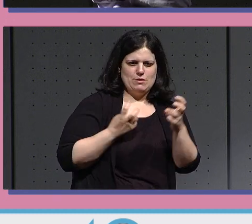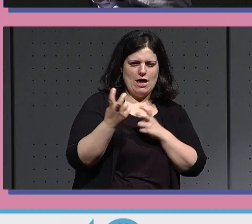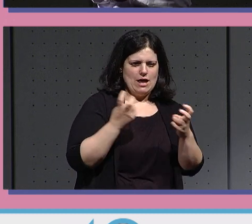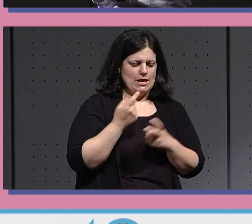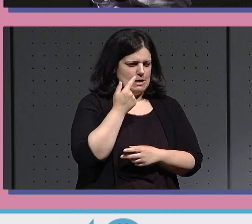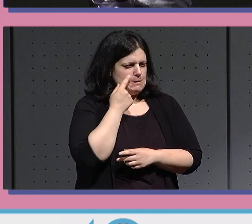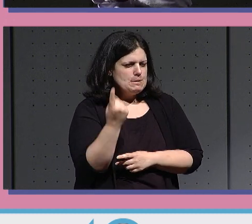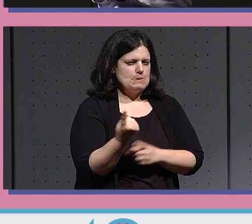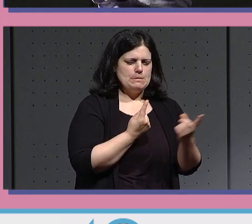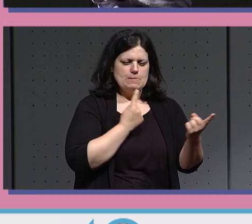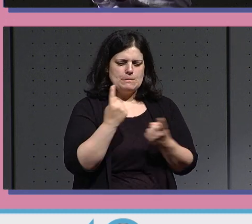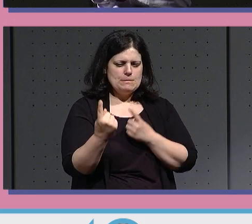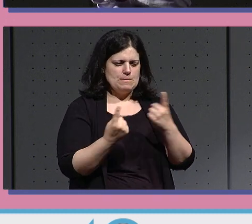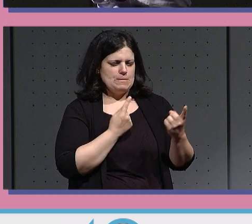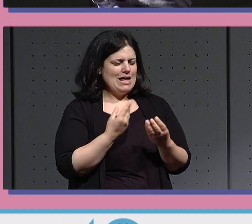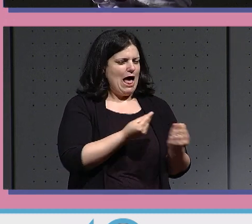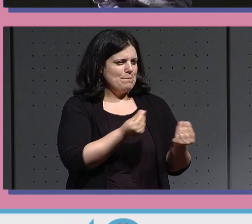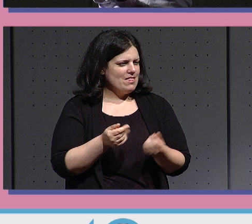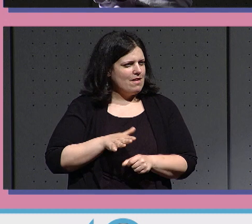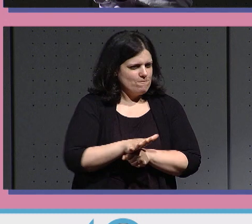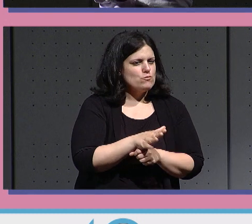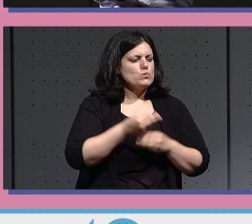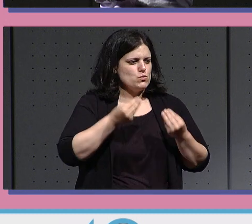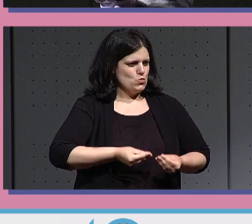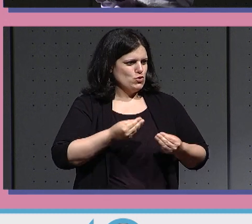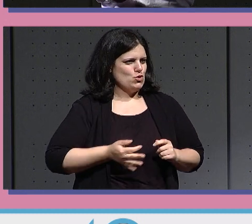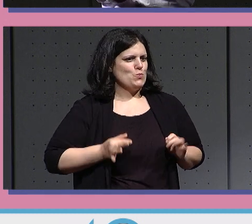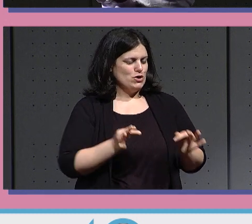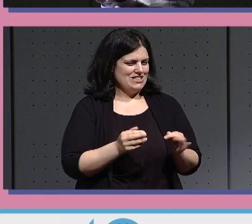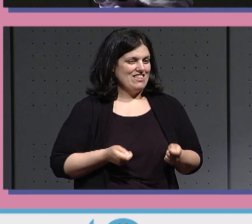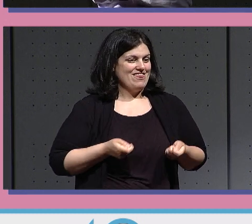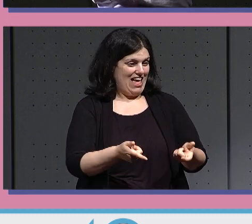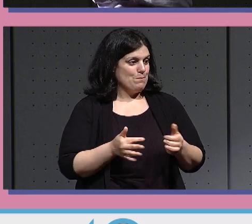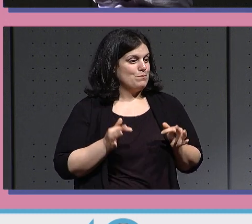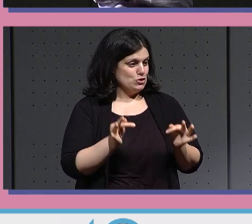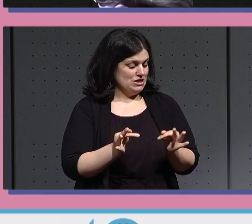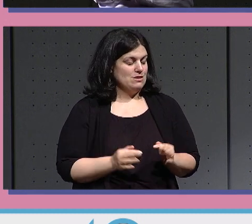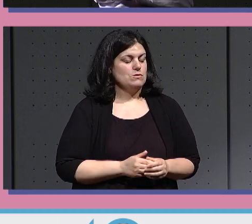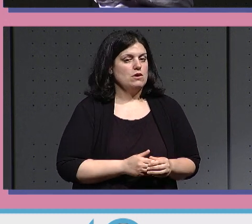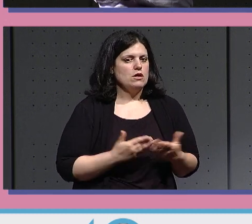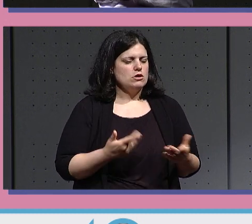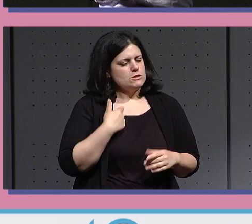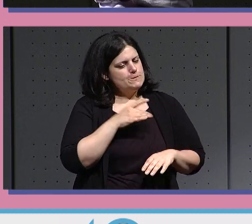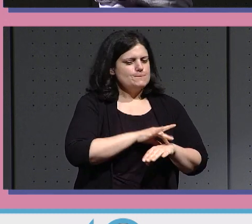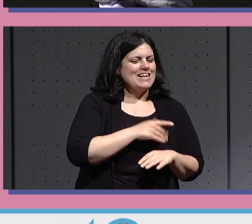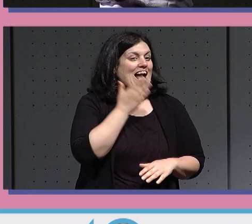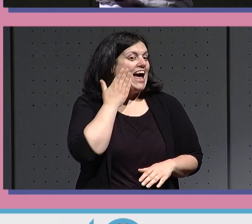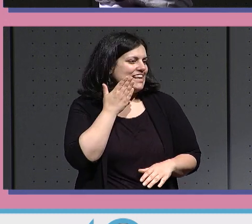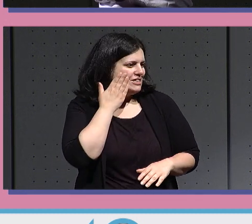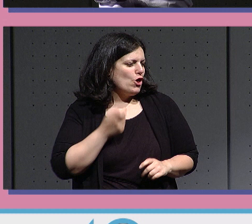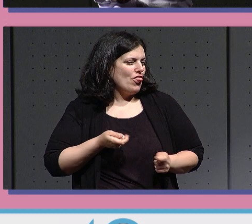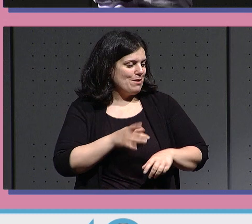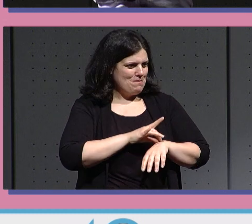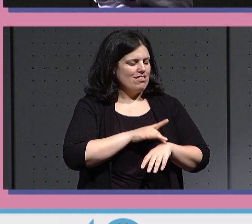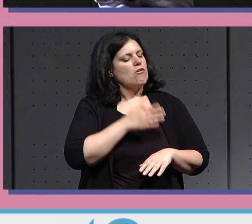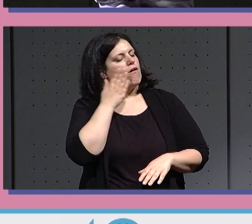bien psicológicamente, sino que le pueden hacer bien hasta en la metilación. Yo por eso siempre que un médico le da un cariño a un paciente, una persona le da un